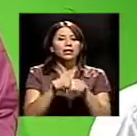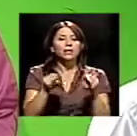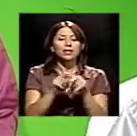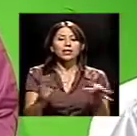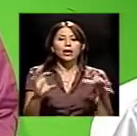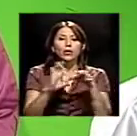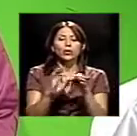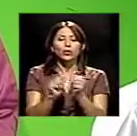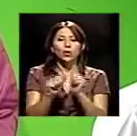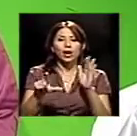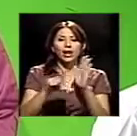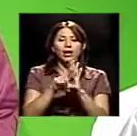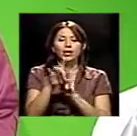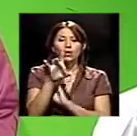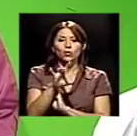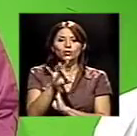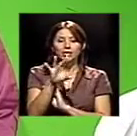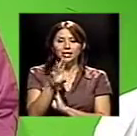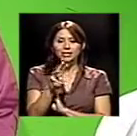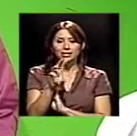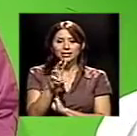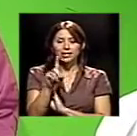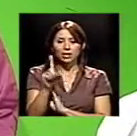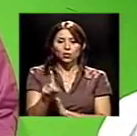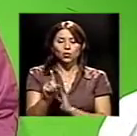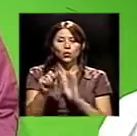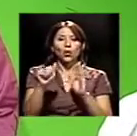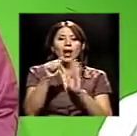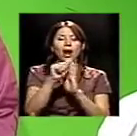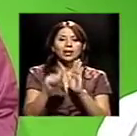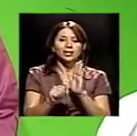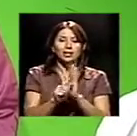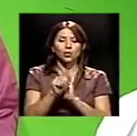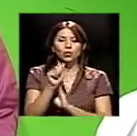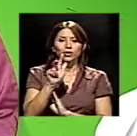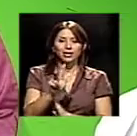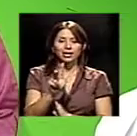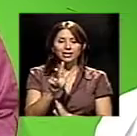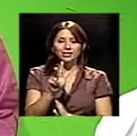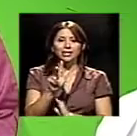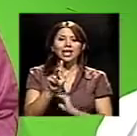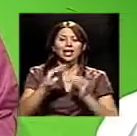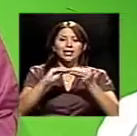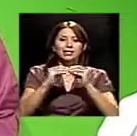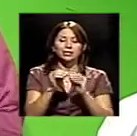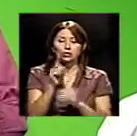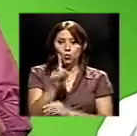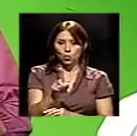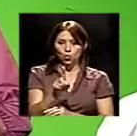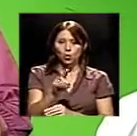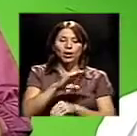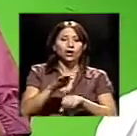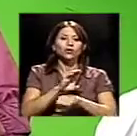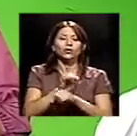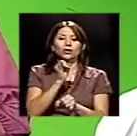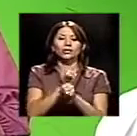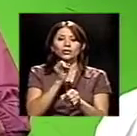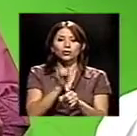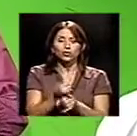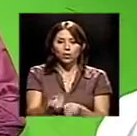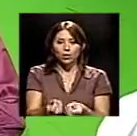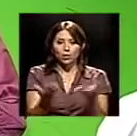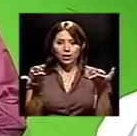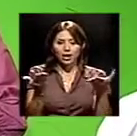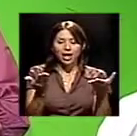la 8661, el artículo 33, inciso 1, la institución estatal encargada de articular los